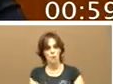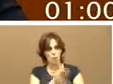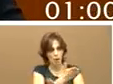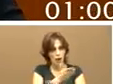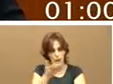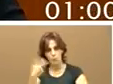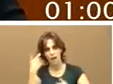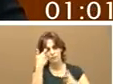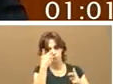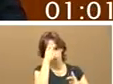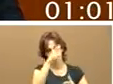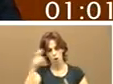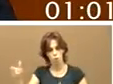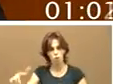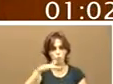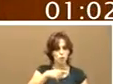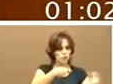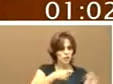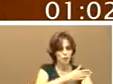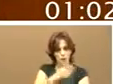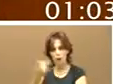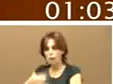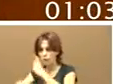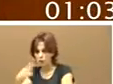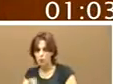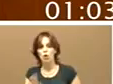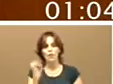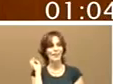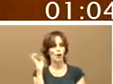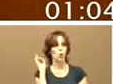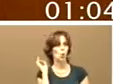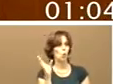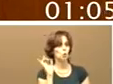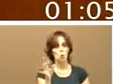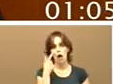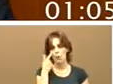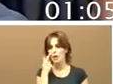rurales señor diputado y no discursos de salón ni preparados por no sabemos quién